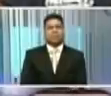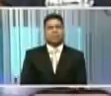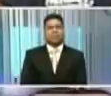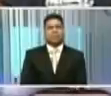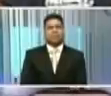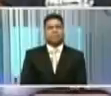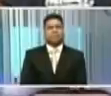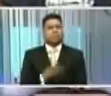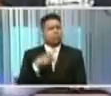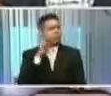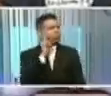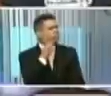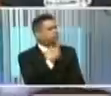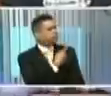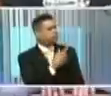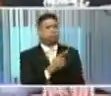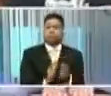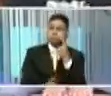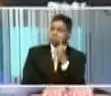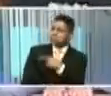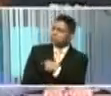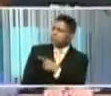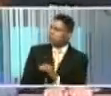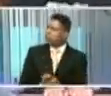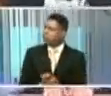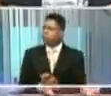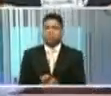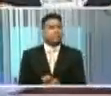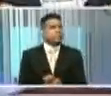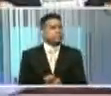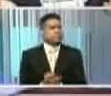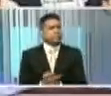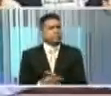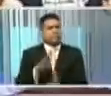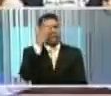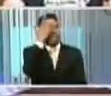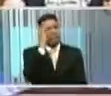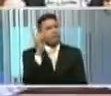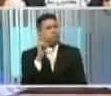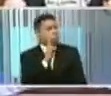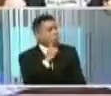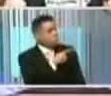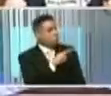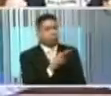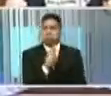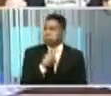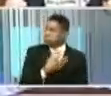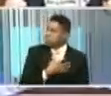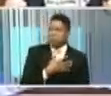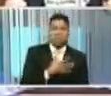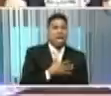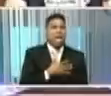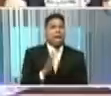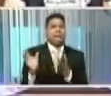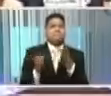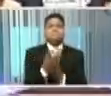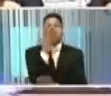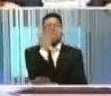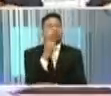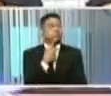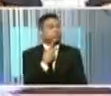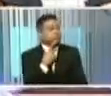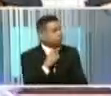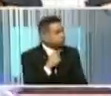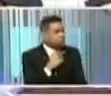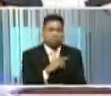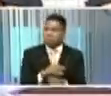Uno voltea para acá y voltea para allá y es febrero. Uno voltea para acá y voltea para allá, es mayo.